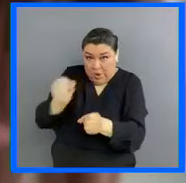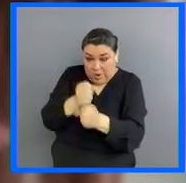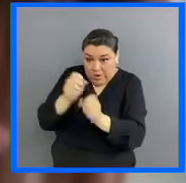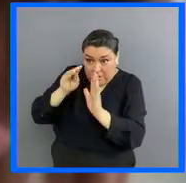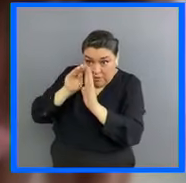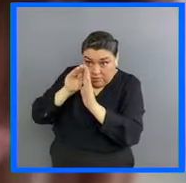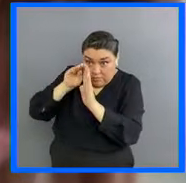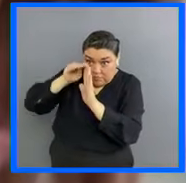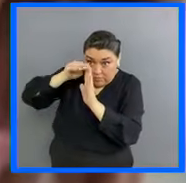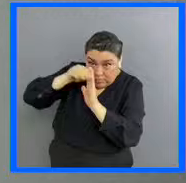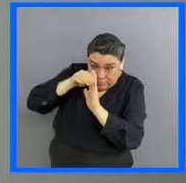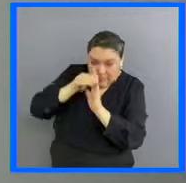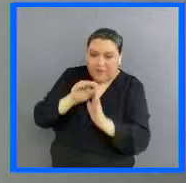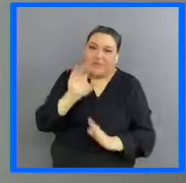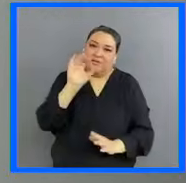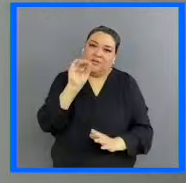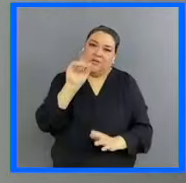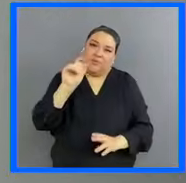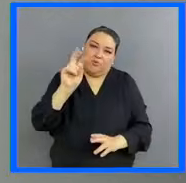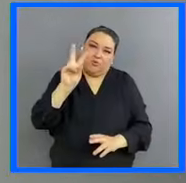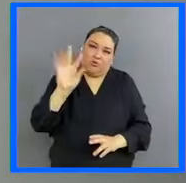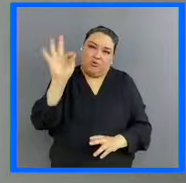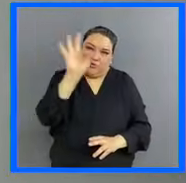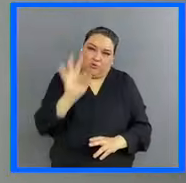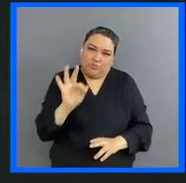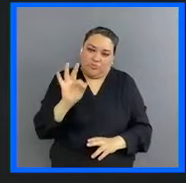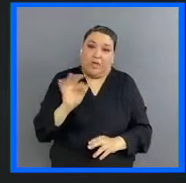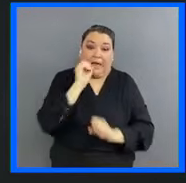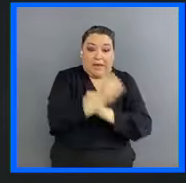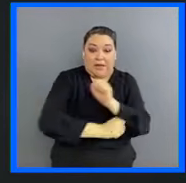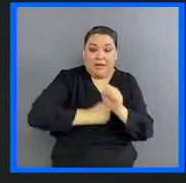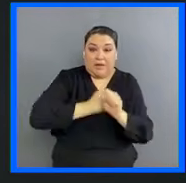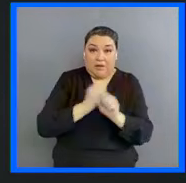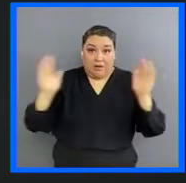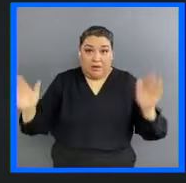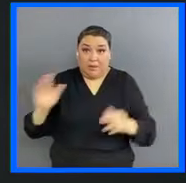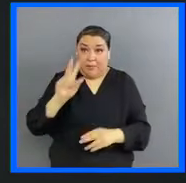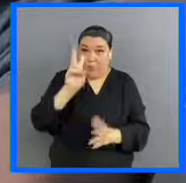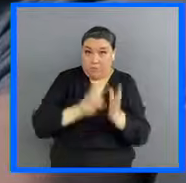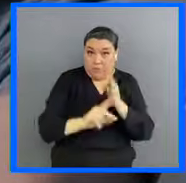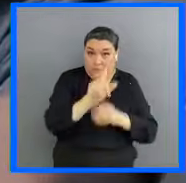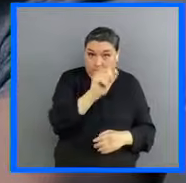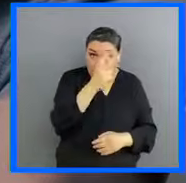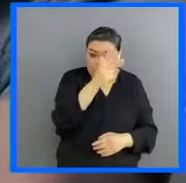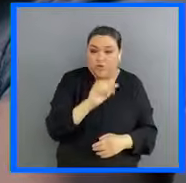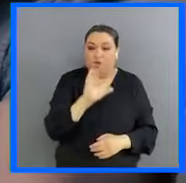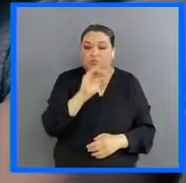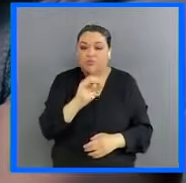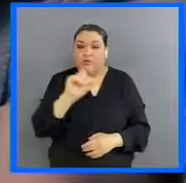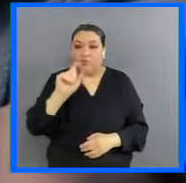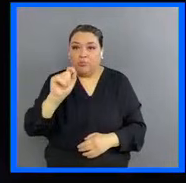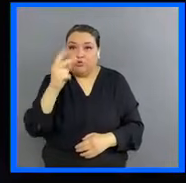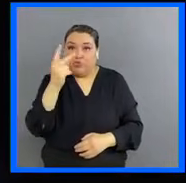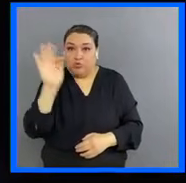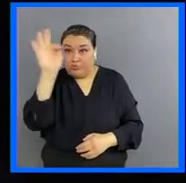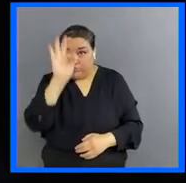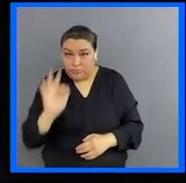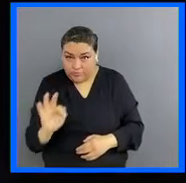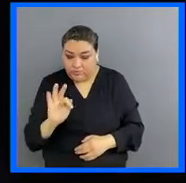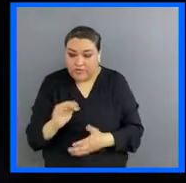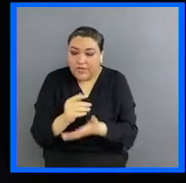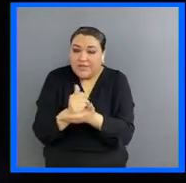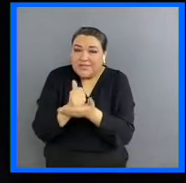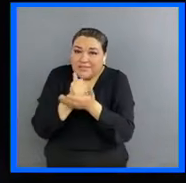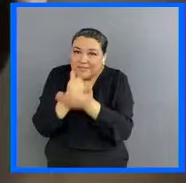Por otra parte, denunció que en el 2022 solo el 0.2% de la ayuda global al desarrollo se dirigió a programas